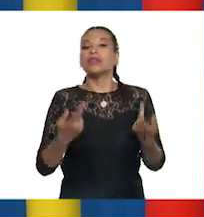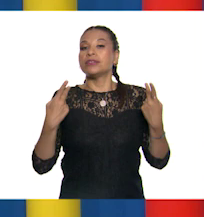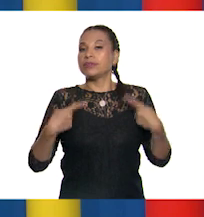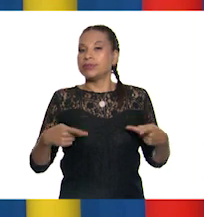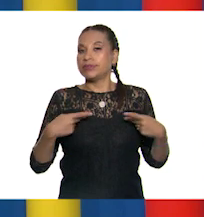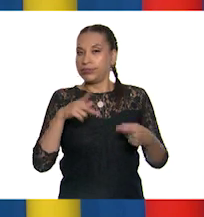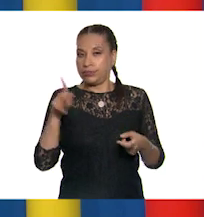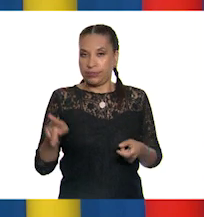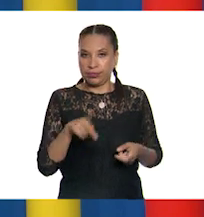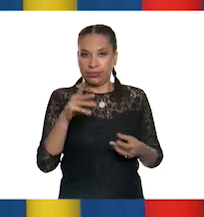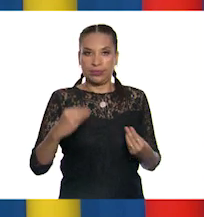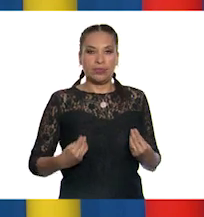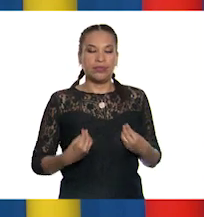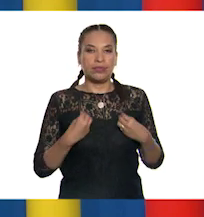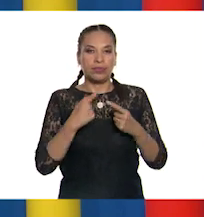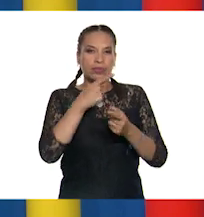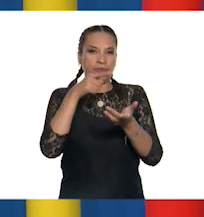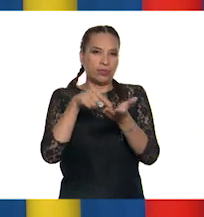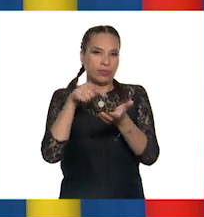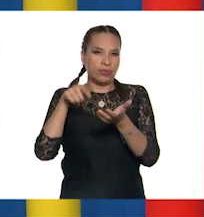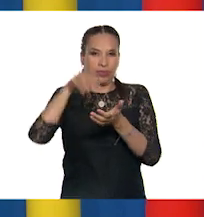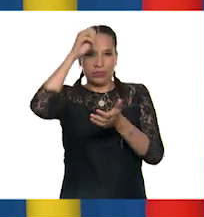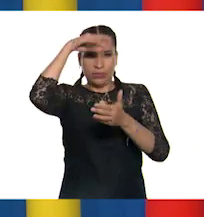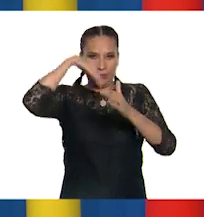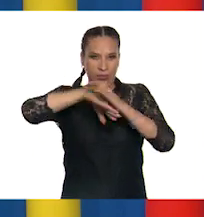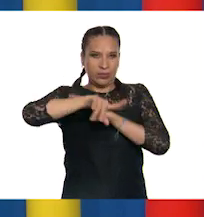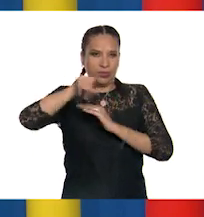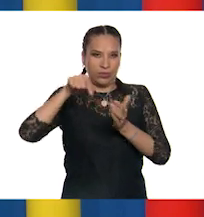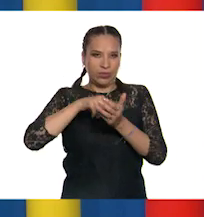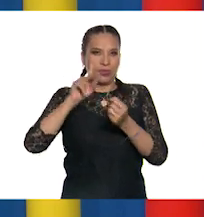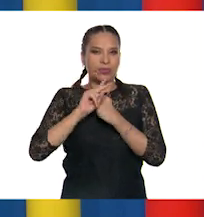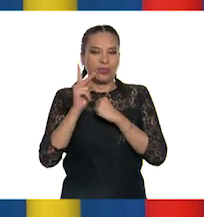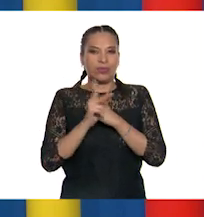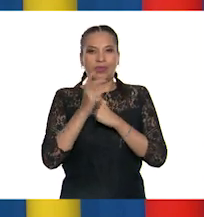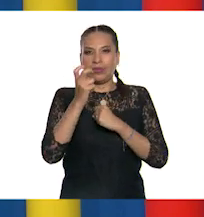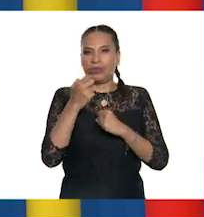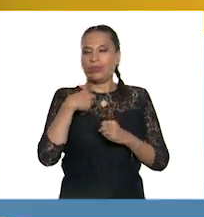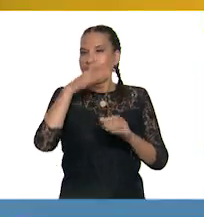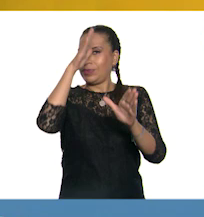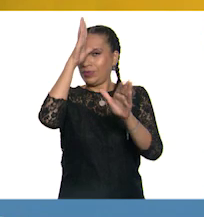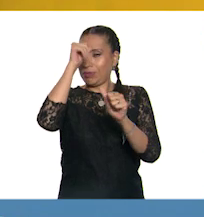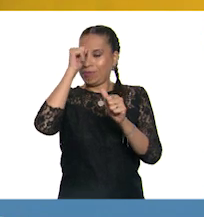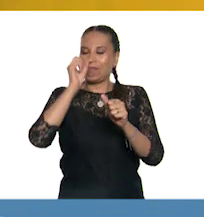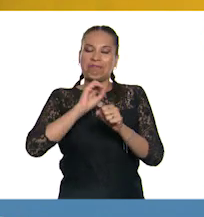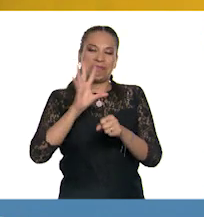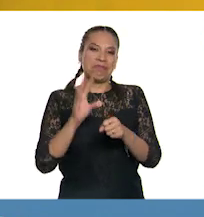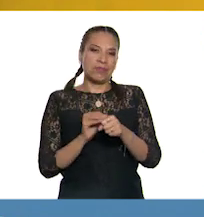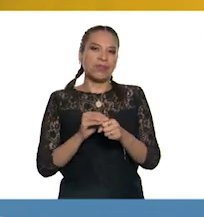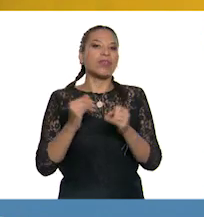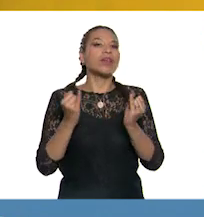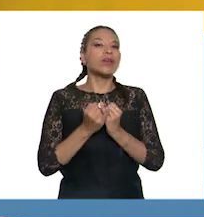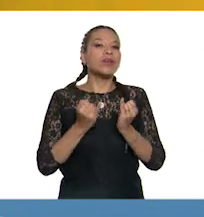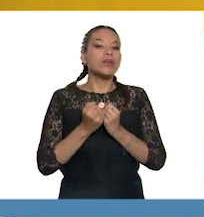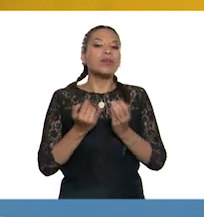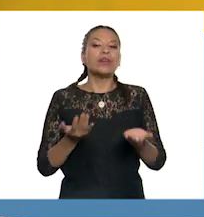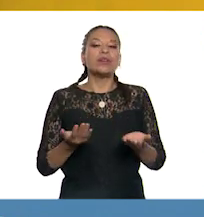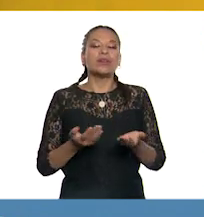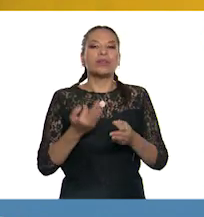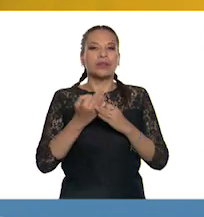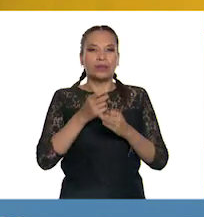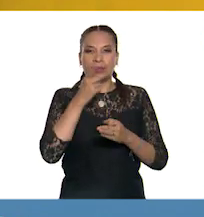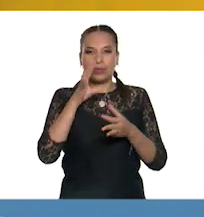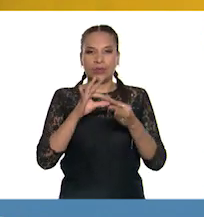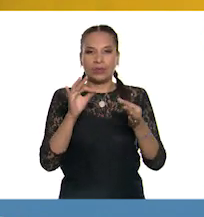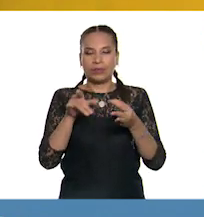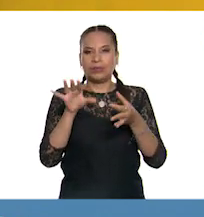gente del pueblo que habitaba localidades mineras del país. En eso estoy totalmente de acuerdo. Además, que el capítulo